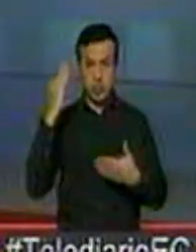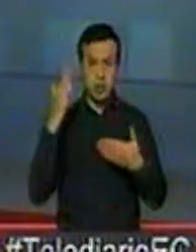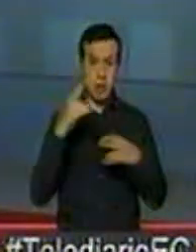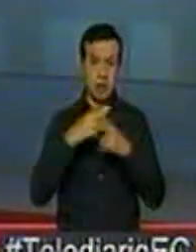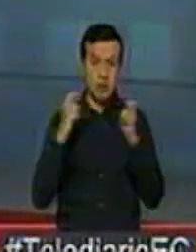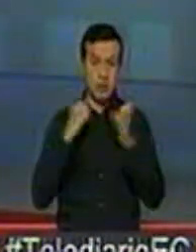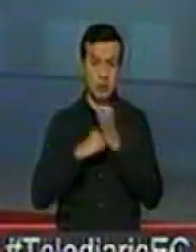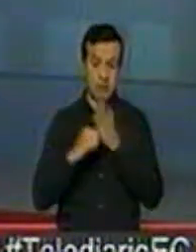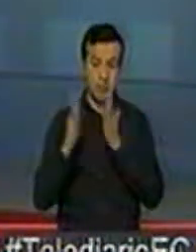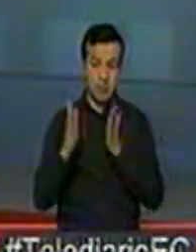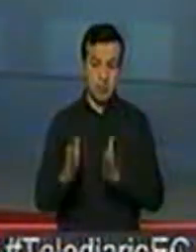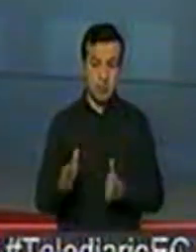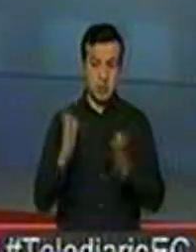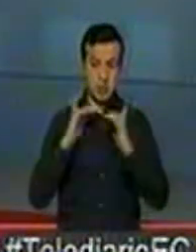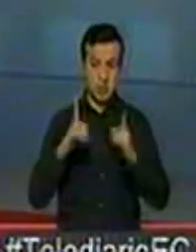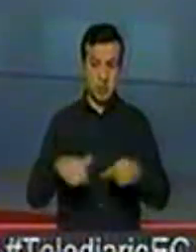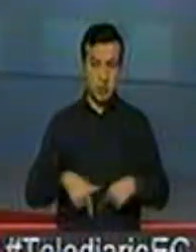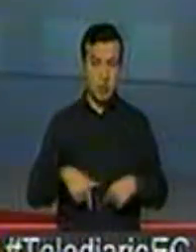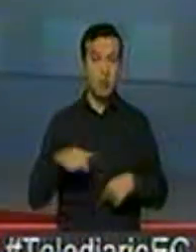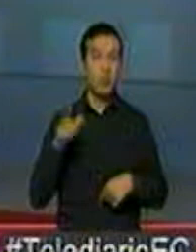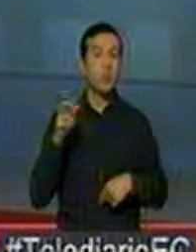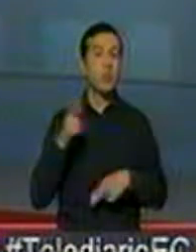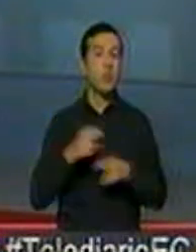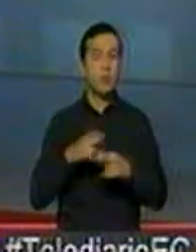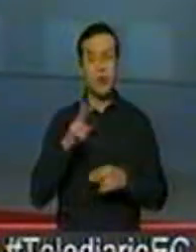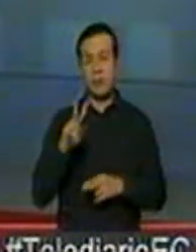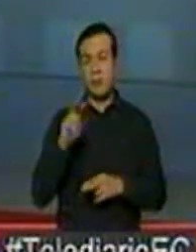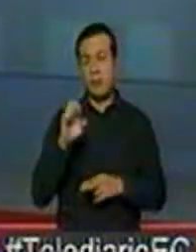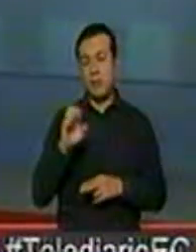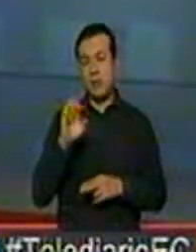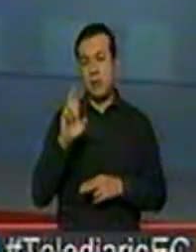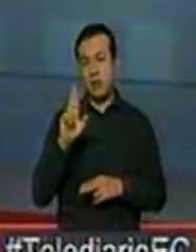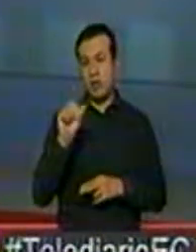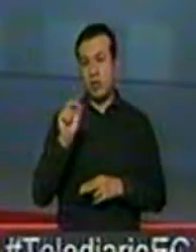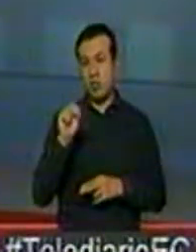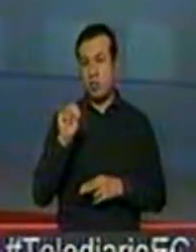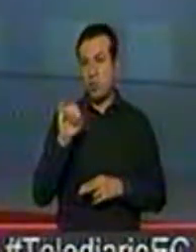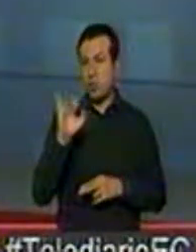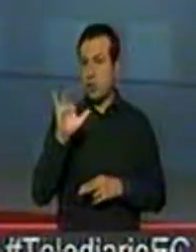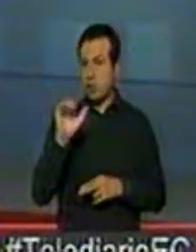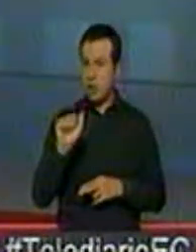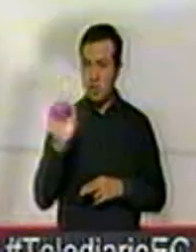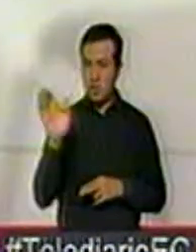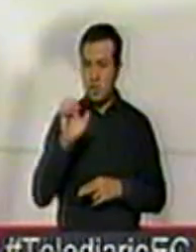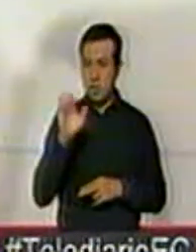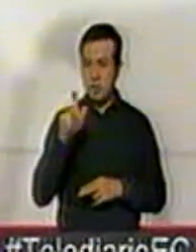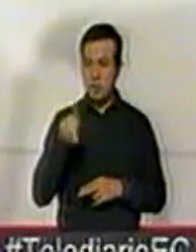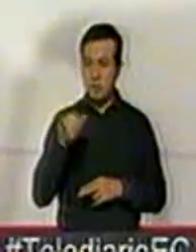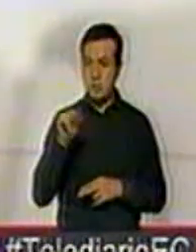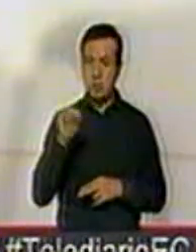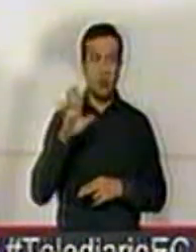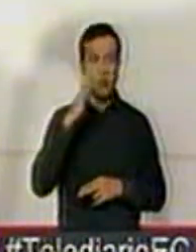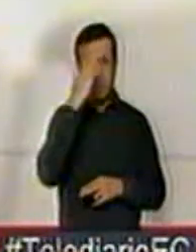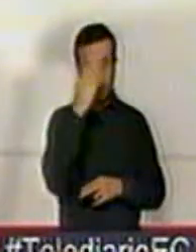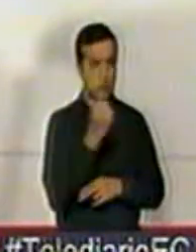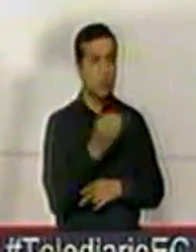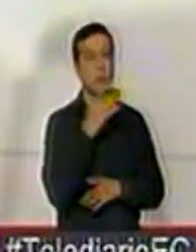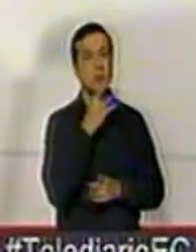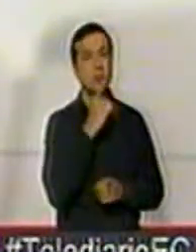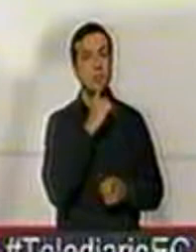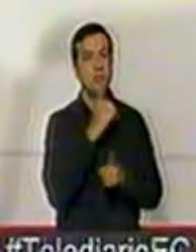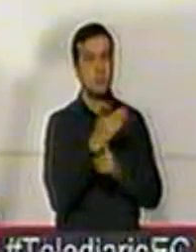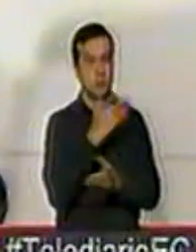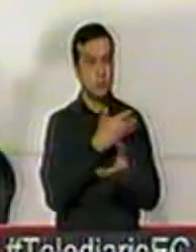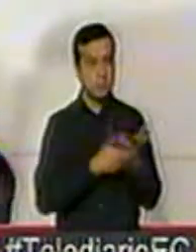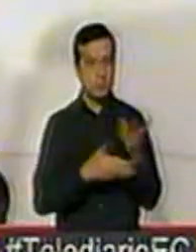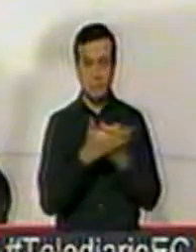exministra de Salud, Verónica Espinosa. Bienvenido, gracias por acompañarnos en esta mañana. Buenos días, Sofía, es un placer estar acá con